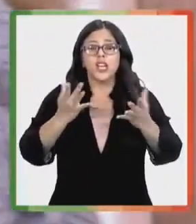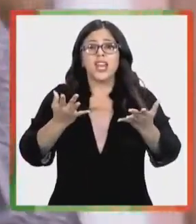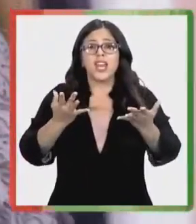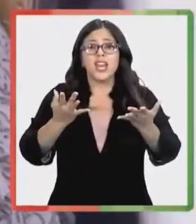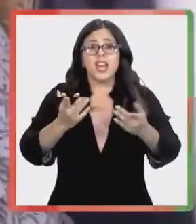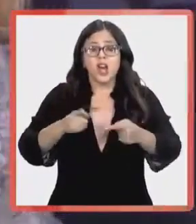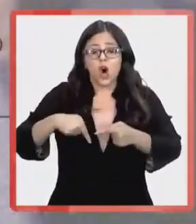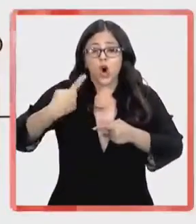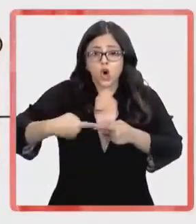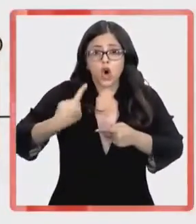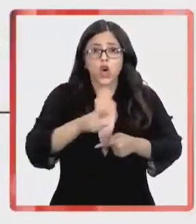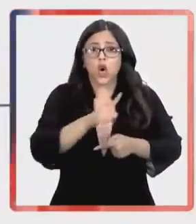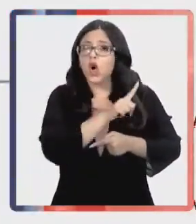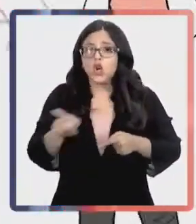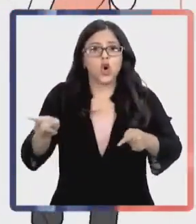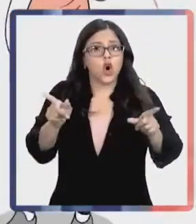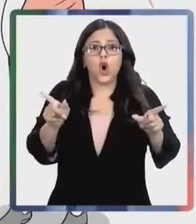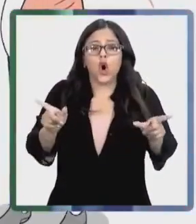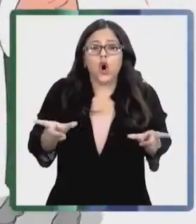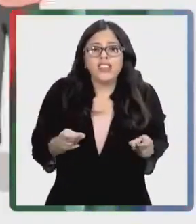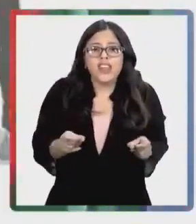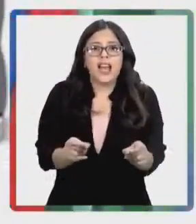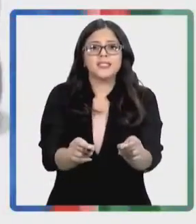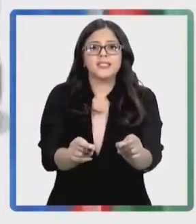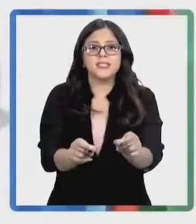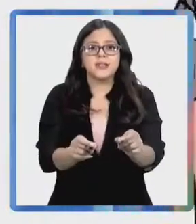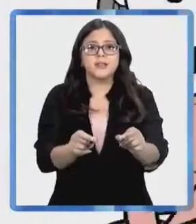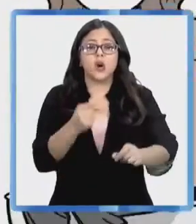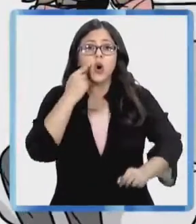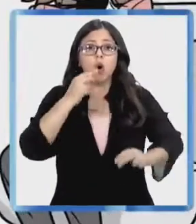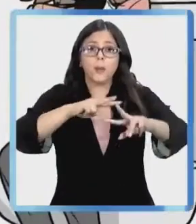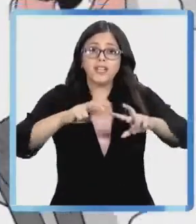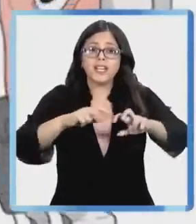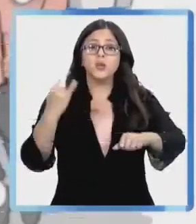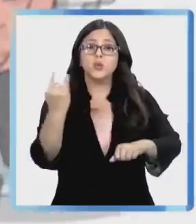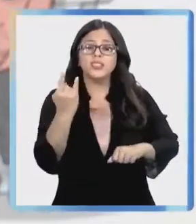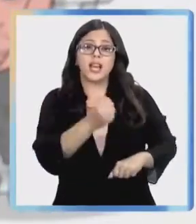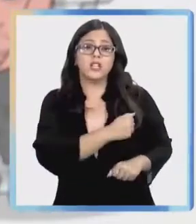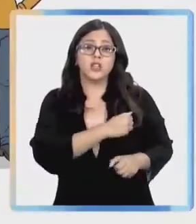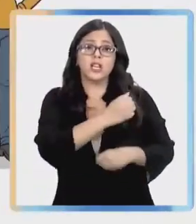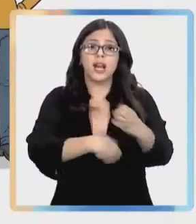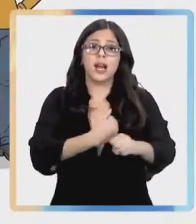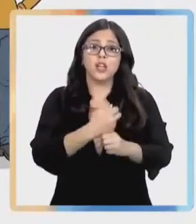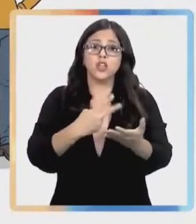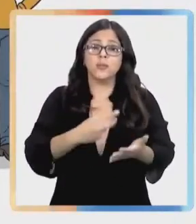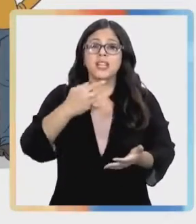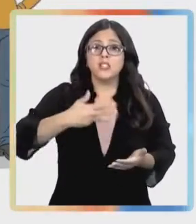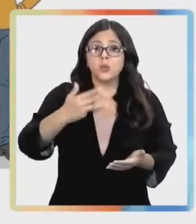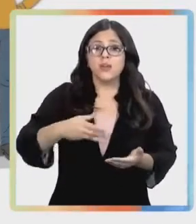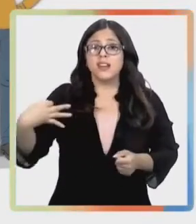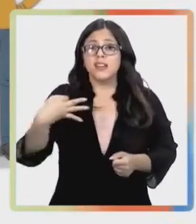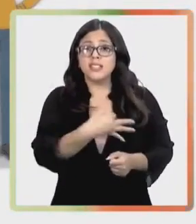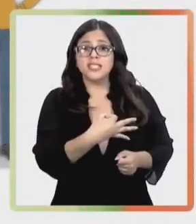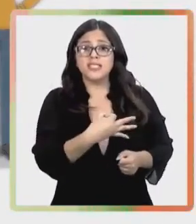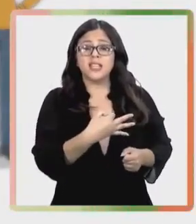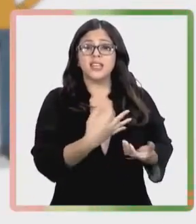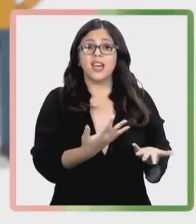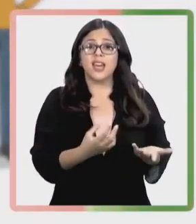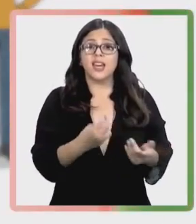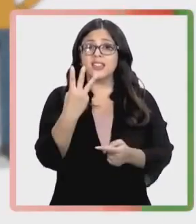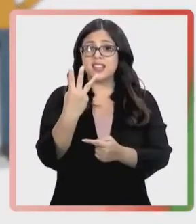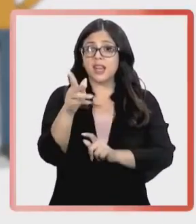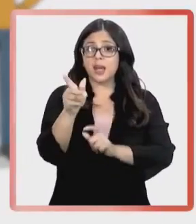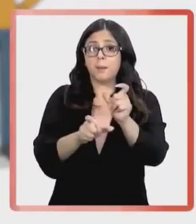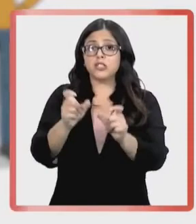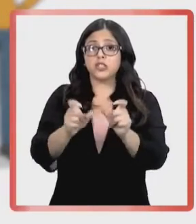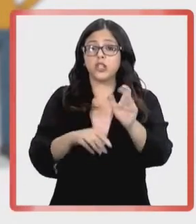crónicos no oncológicos. Y atención, un estudio de la Universidad Católica del año 2019 estimaba que en Chile 1 de cada